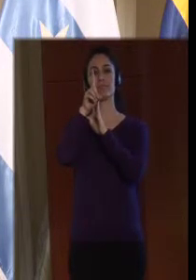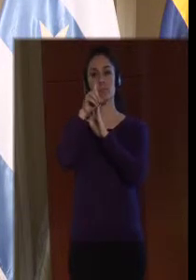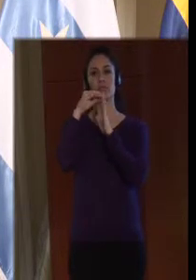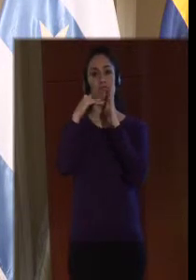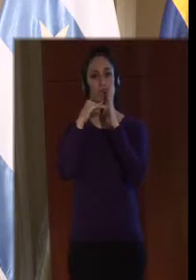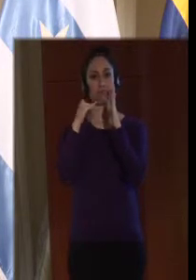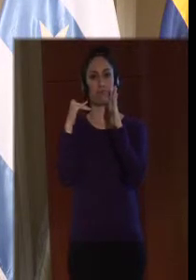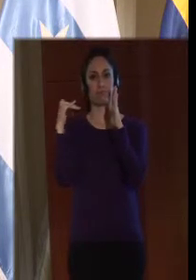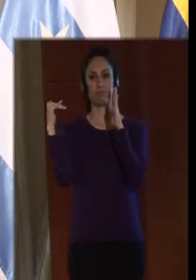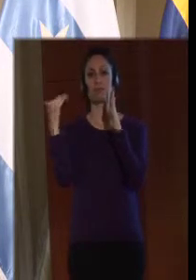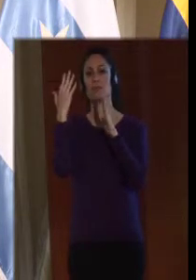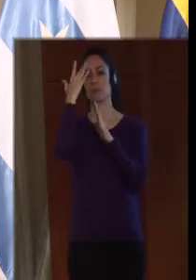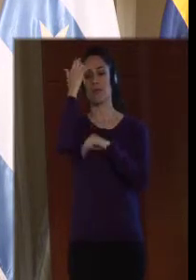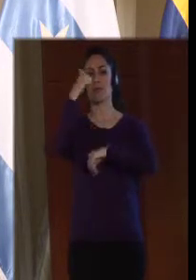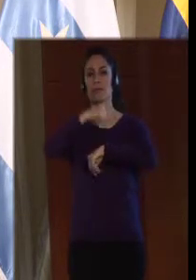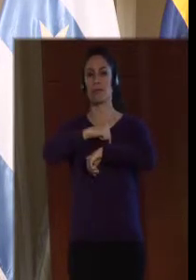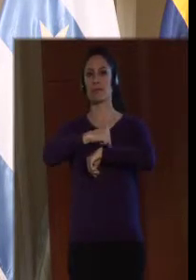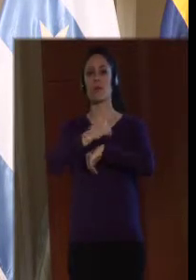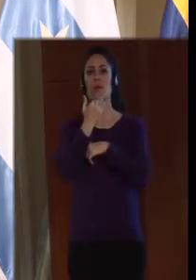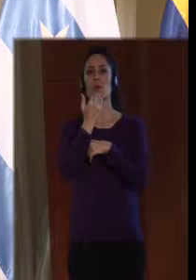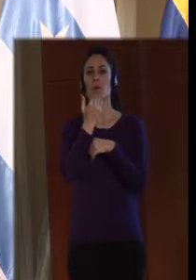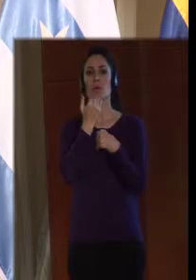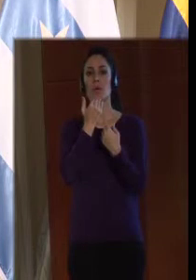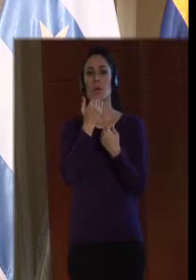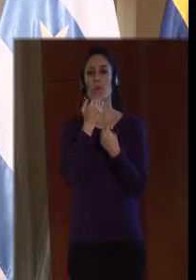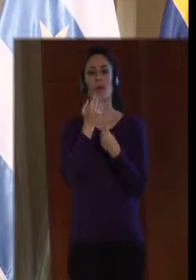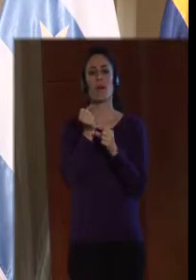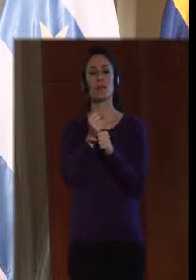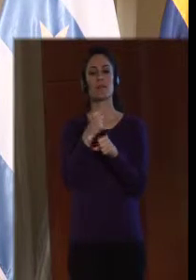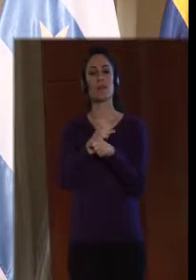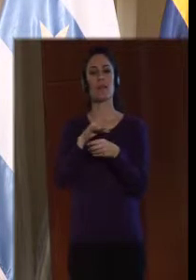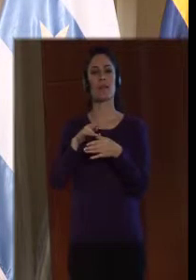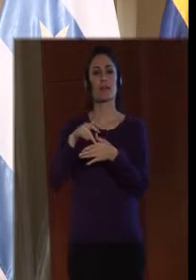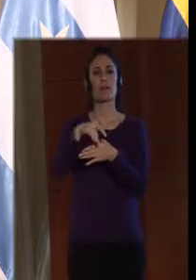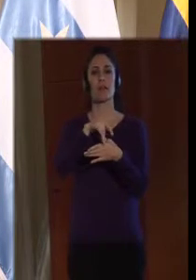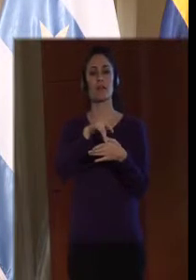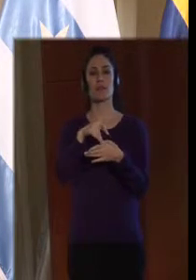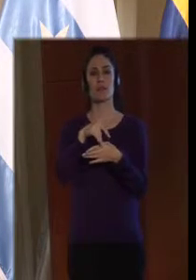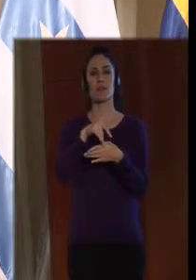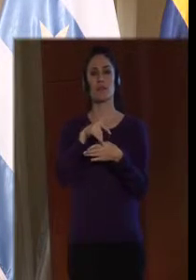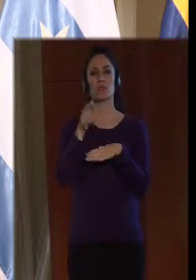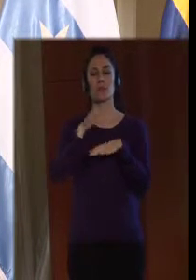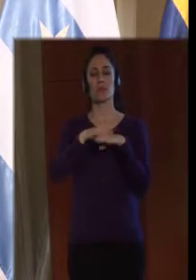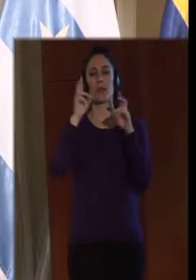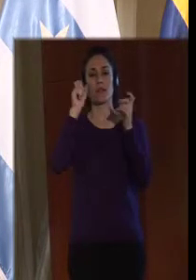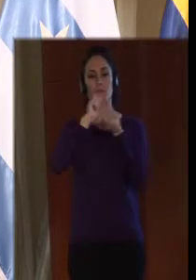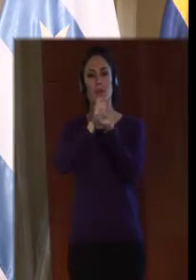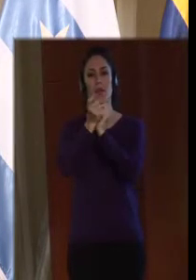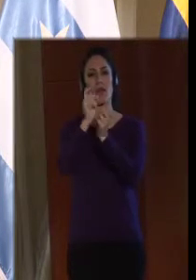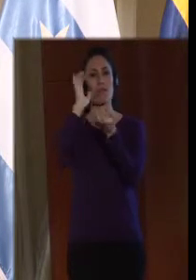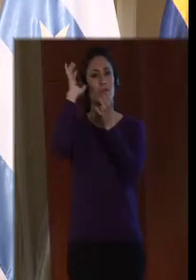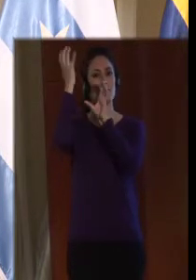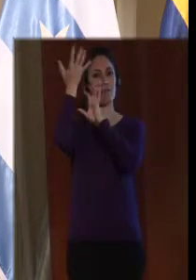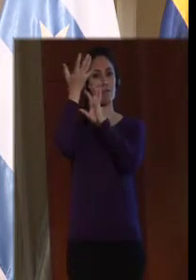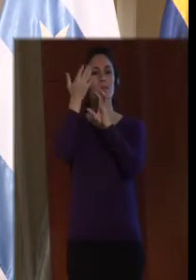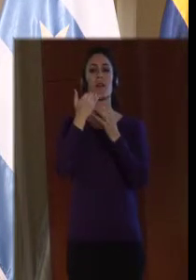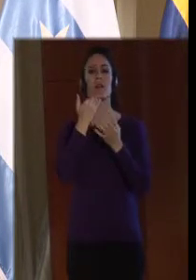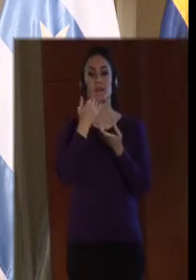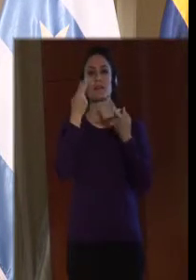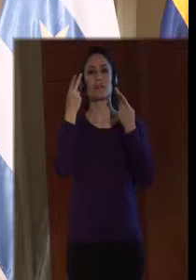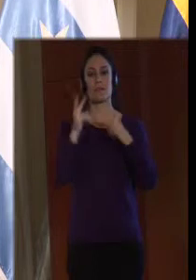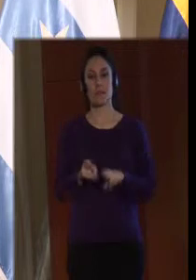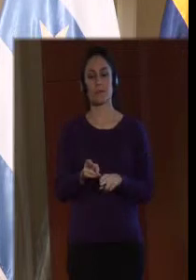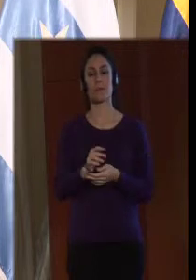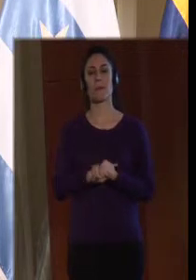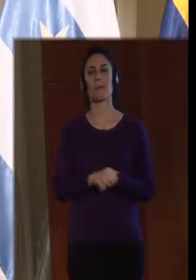climático, todos los procesos para integrar esta gestión del riesgo en el contexto del cambio climático, en la inversión